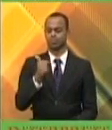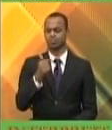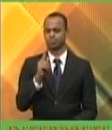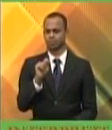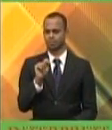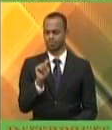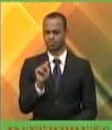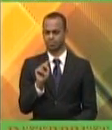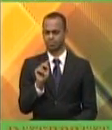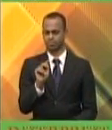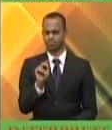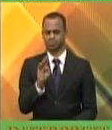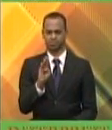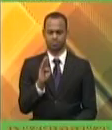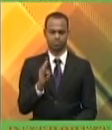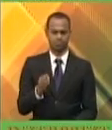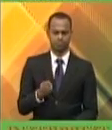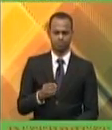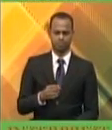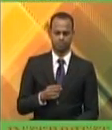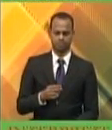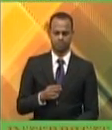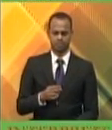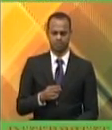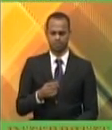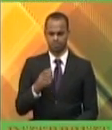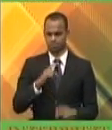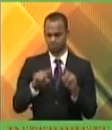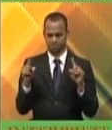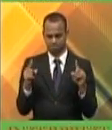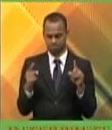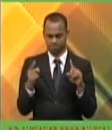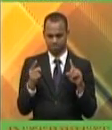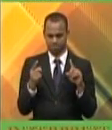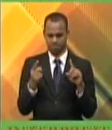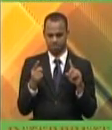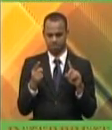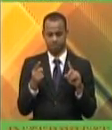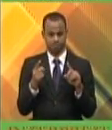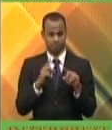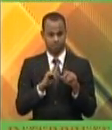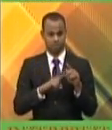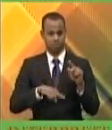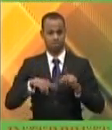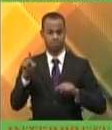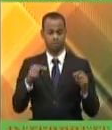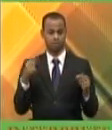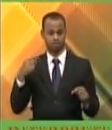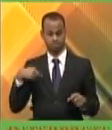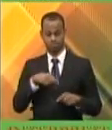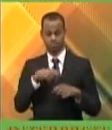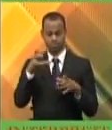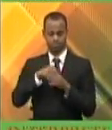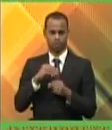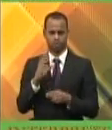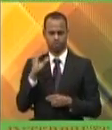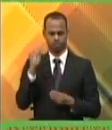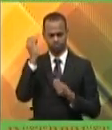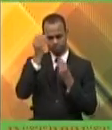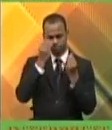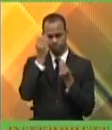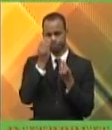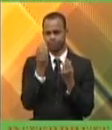y la diversidad que tú y yo somos distintos en todos no solamente en las razas en nuestra forma de pensar